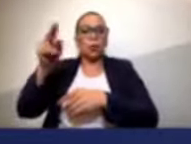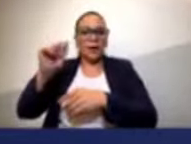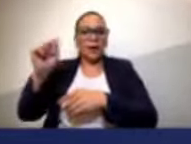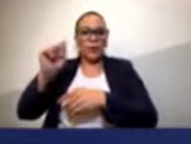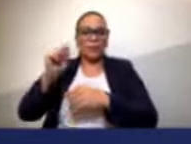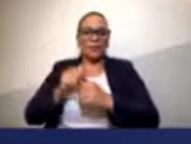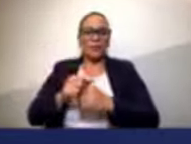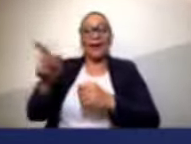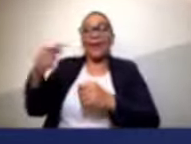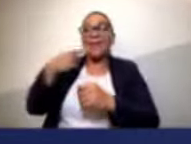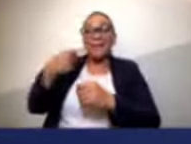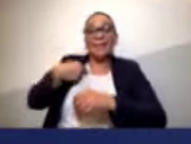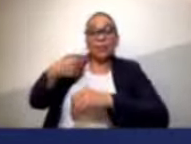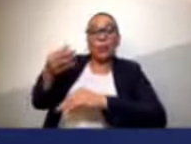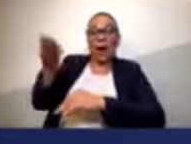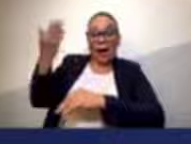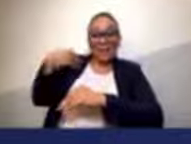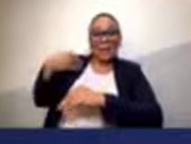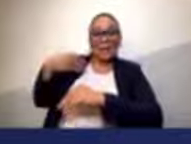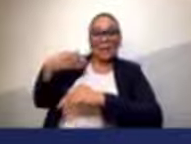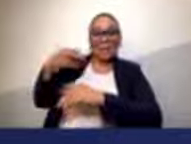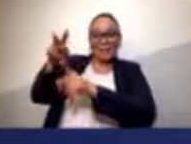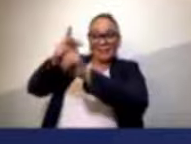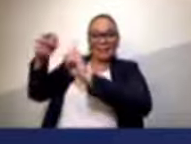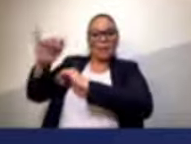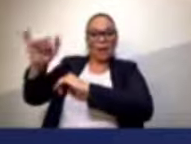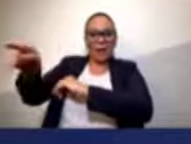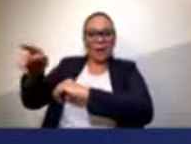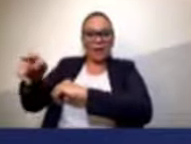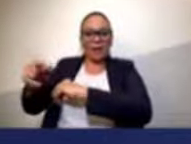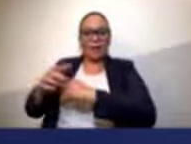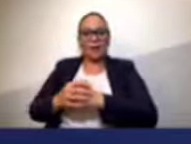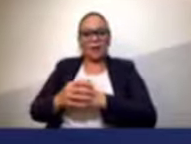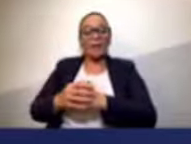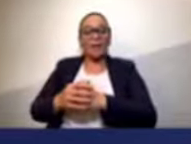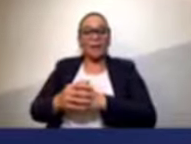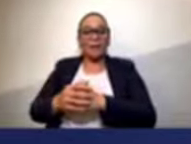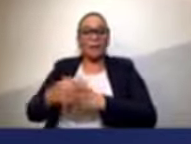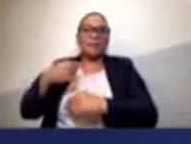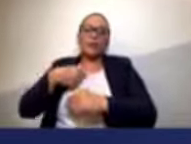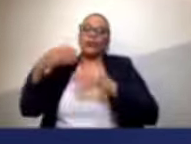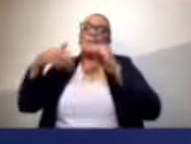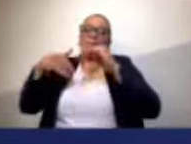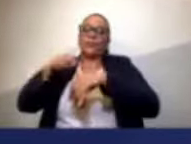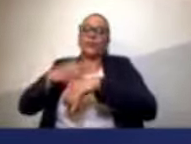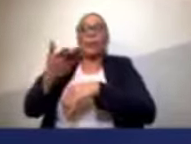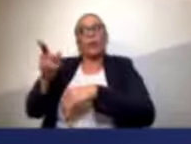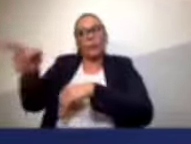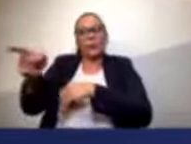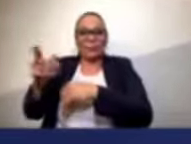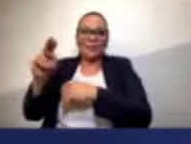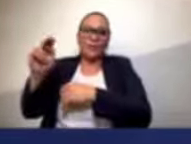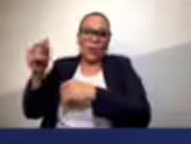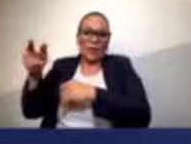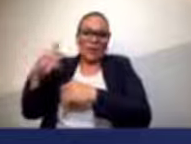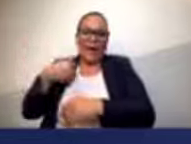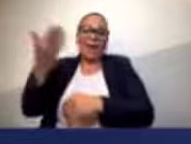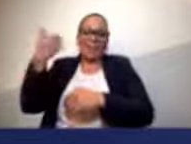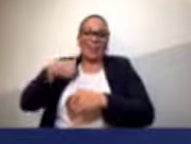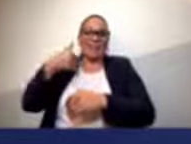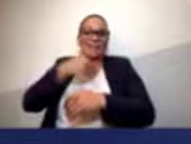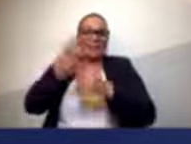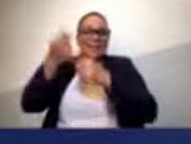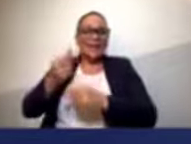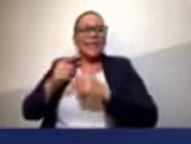sus zapatos. Don Nogui, pero yo estuve menos de la mitad del tiempo que ya usted estuvo. Y me